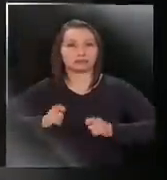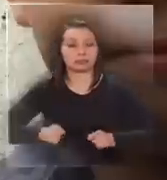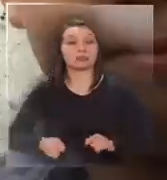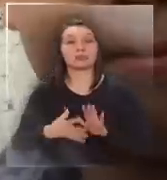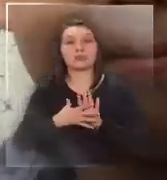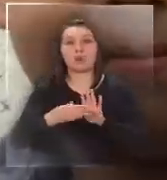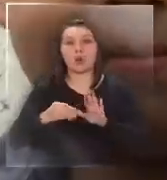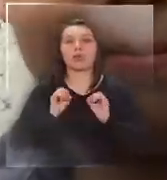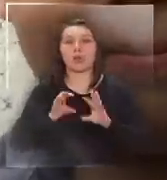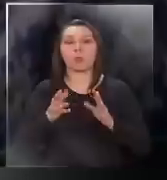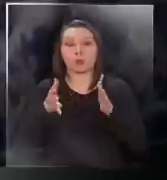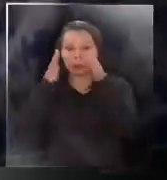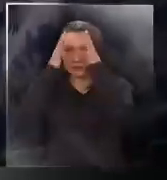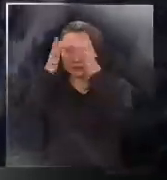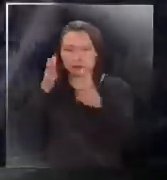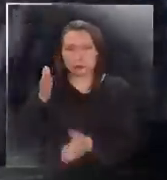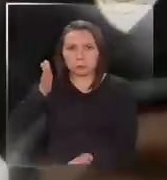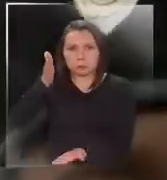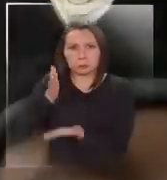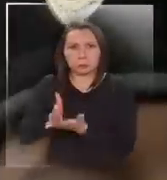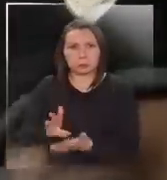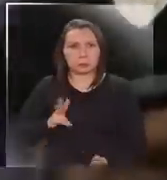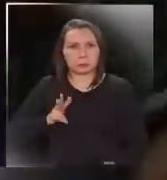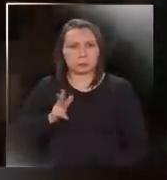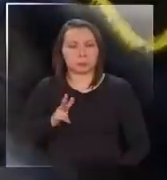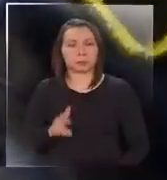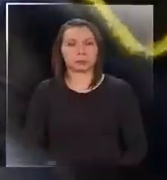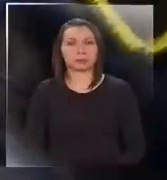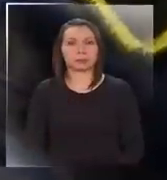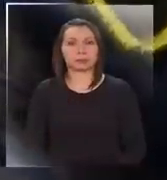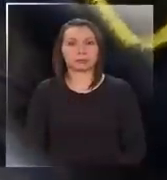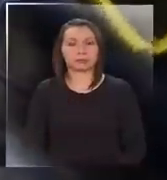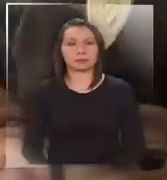un modelo educacional centrado en la disciplina.